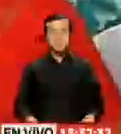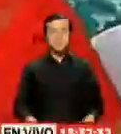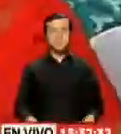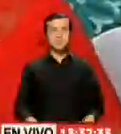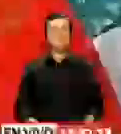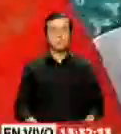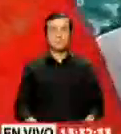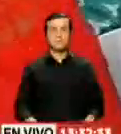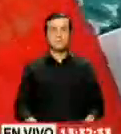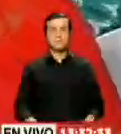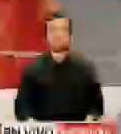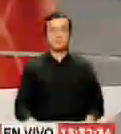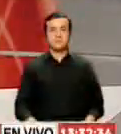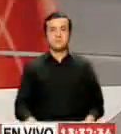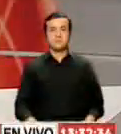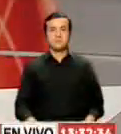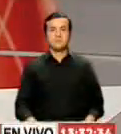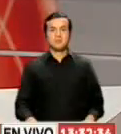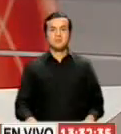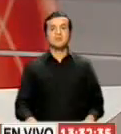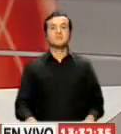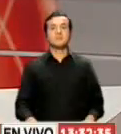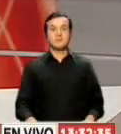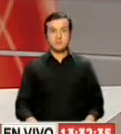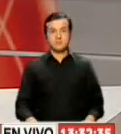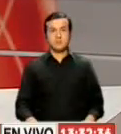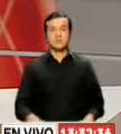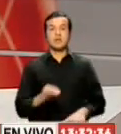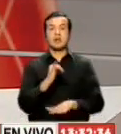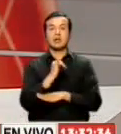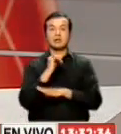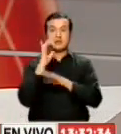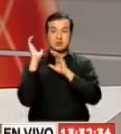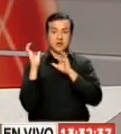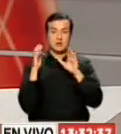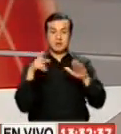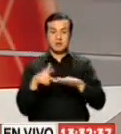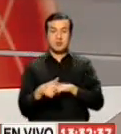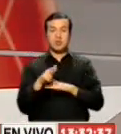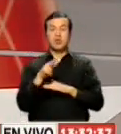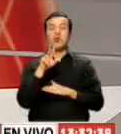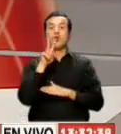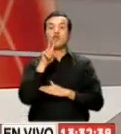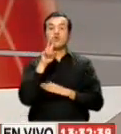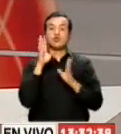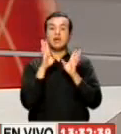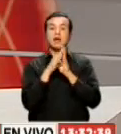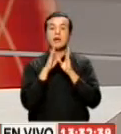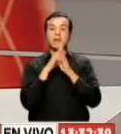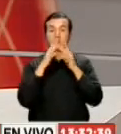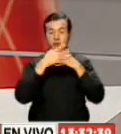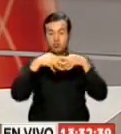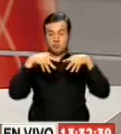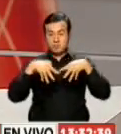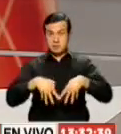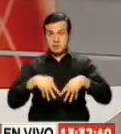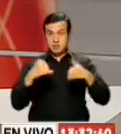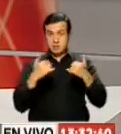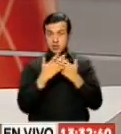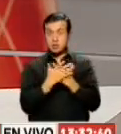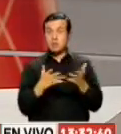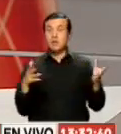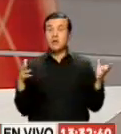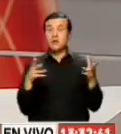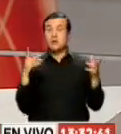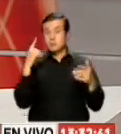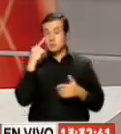Buenaño, Telediario. Y el convento de San Francisco se inauguró la 12ª exposición de pesebres. Este año